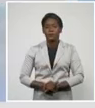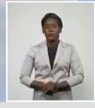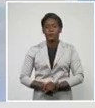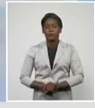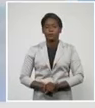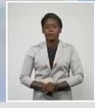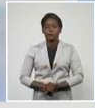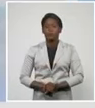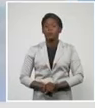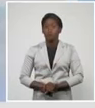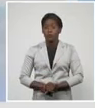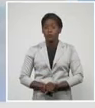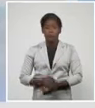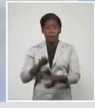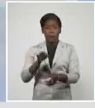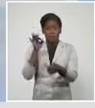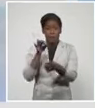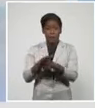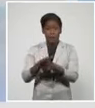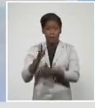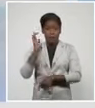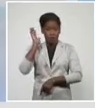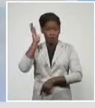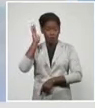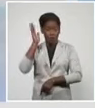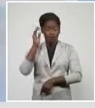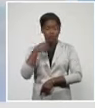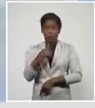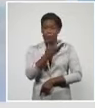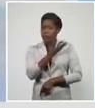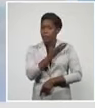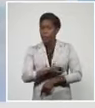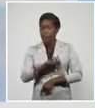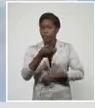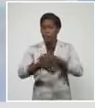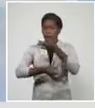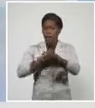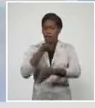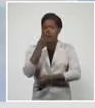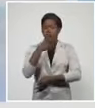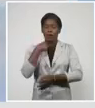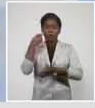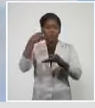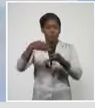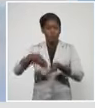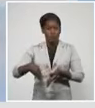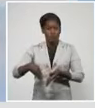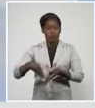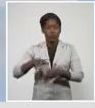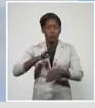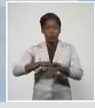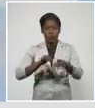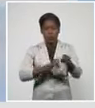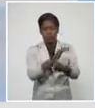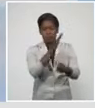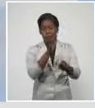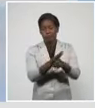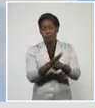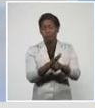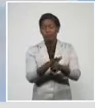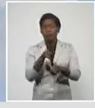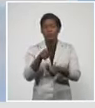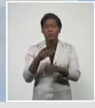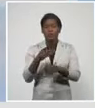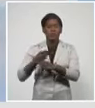Lamentamos al inicio de la conferencia el fallecimiento de 3 personas en Cuba con COVID-19. Eso da